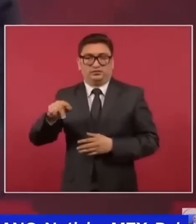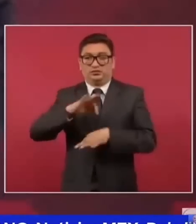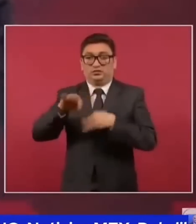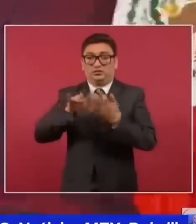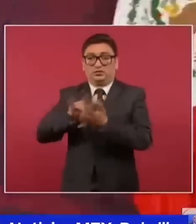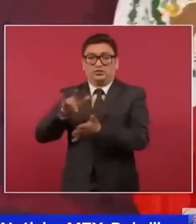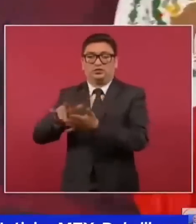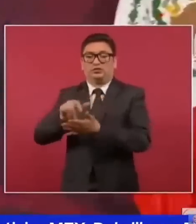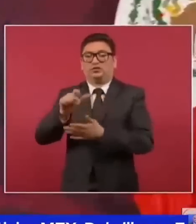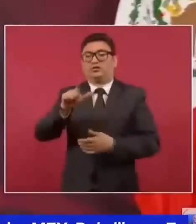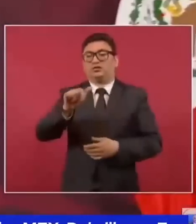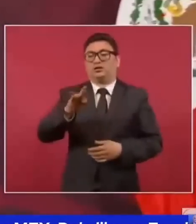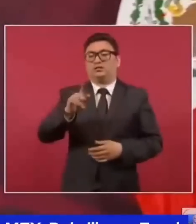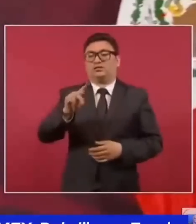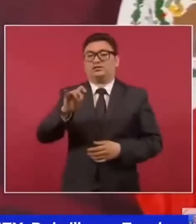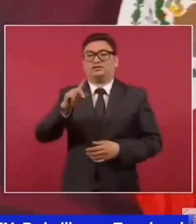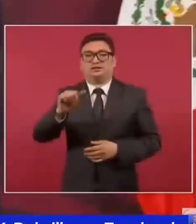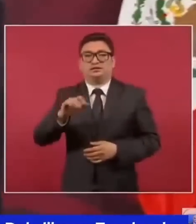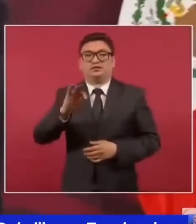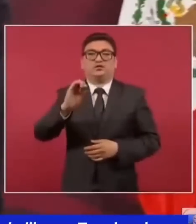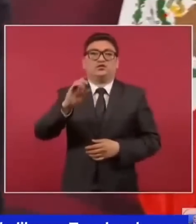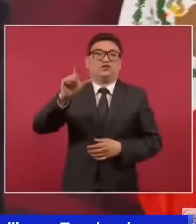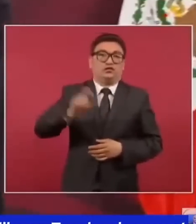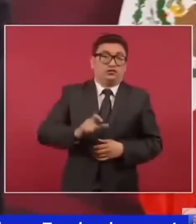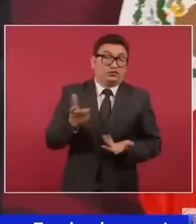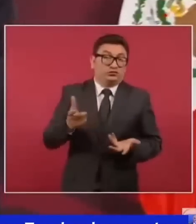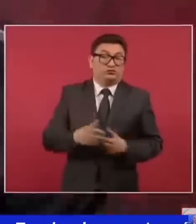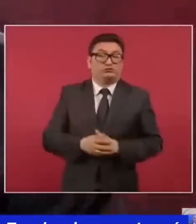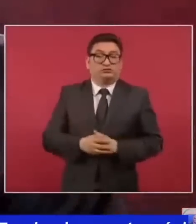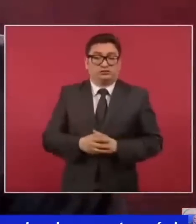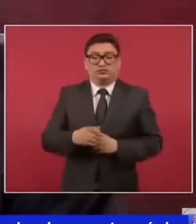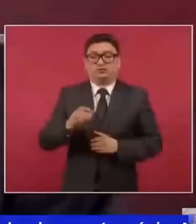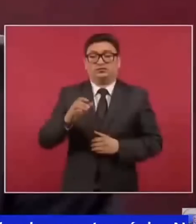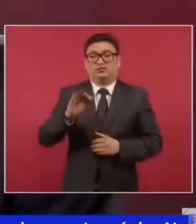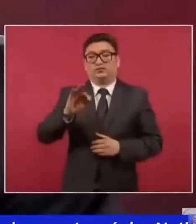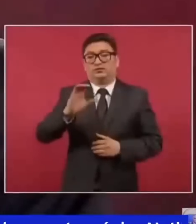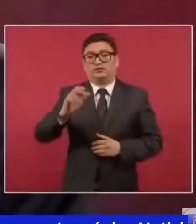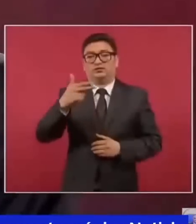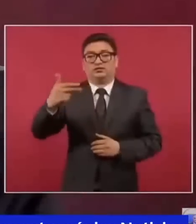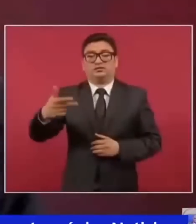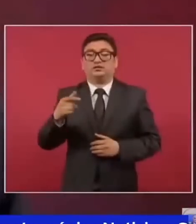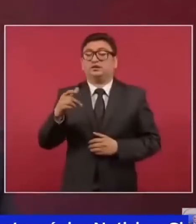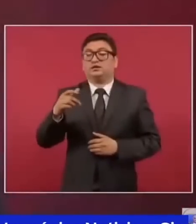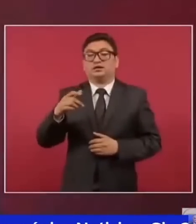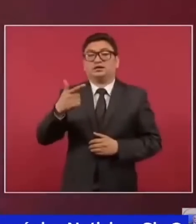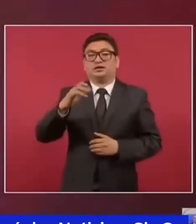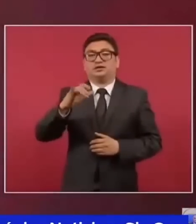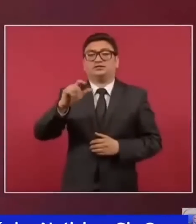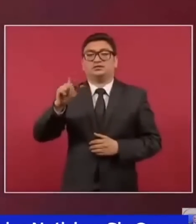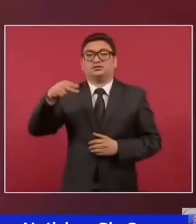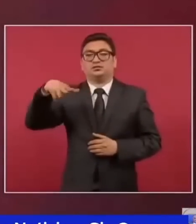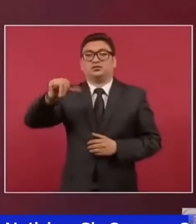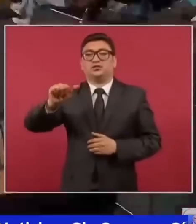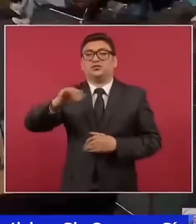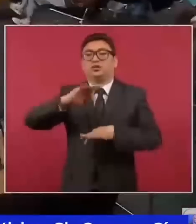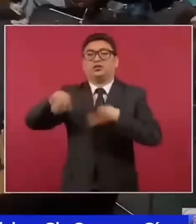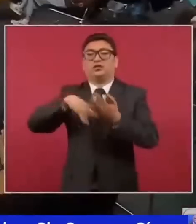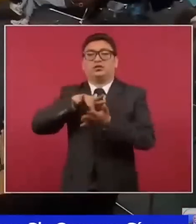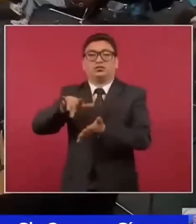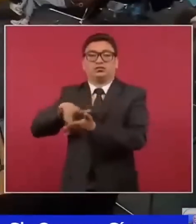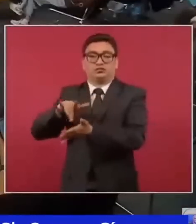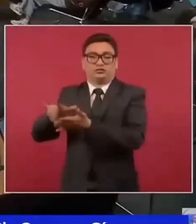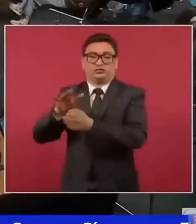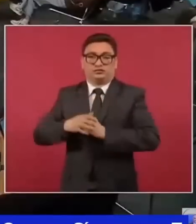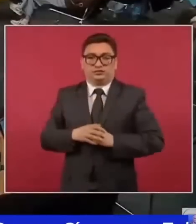a La Bastida, a Fox, a Calderón, a García Luna, a la